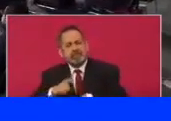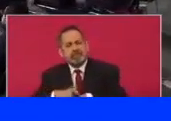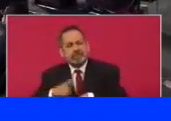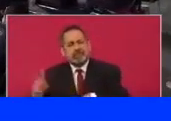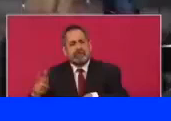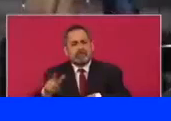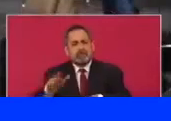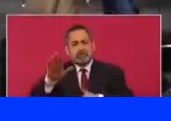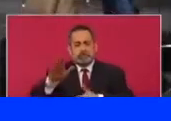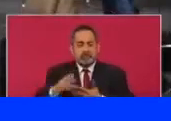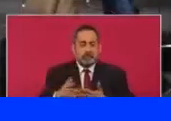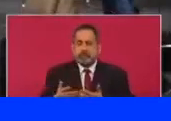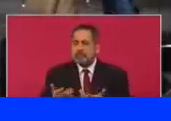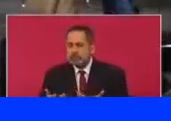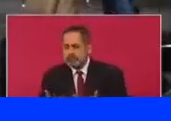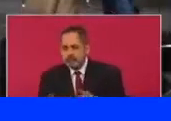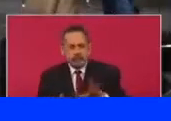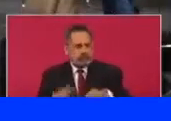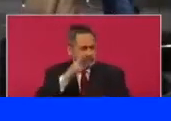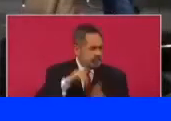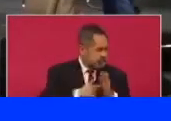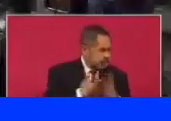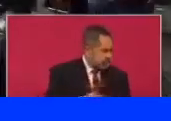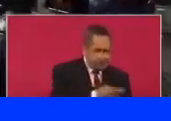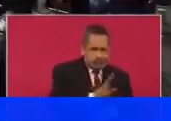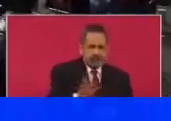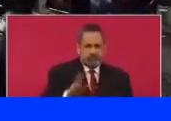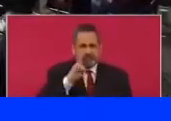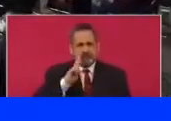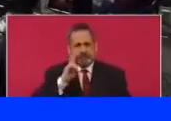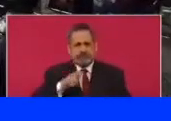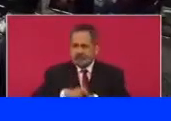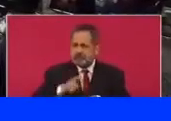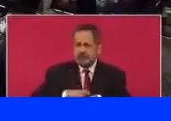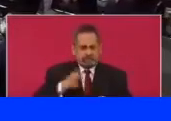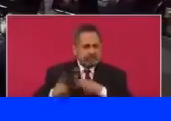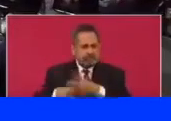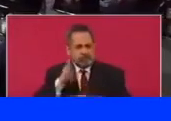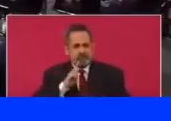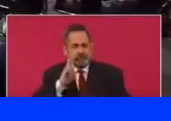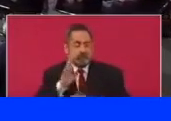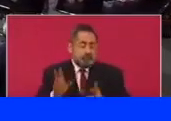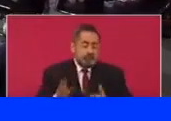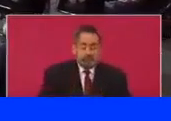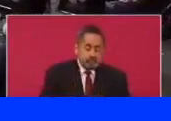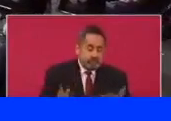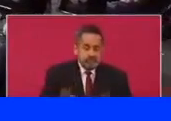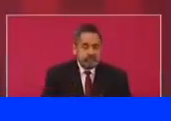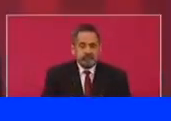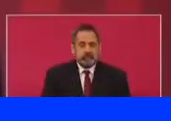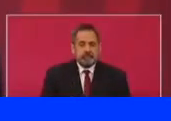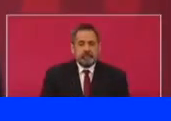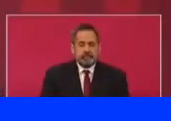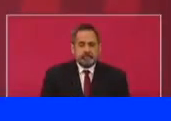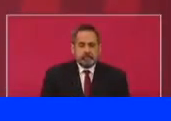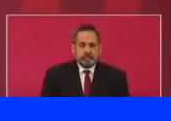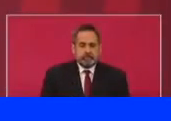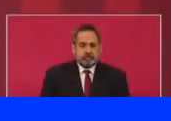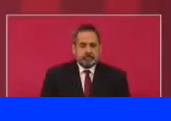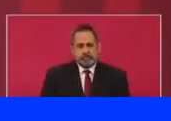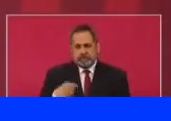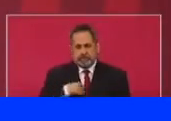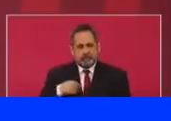por ejemplo bueno en muchos casos no muchos de los especialistas y demás lo que está ocurriendo en nicaragua de verdad es muy muy